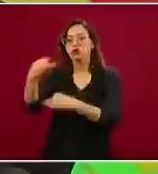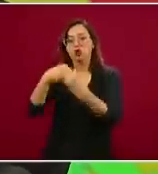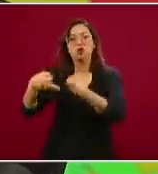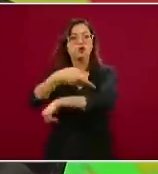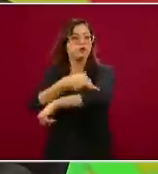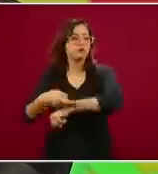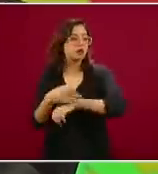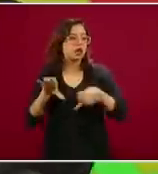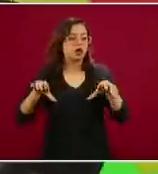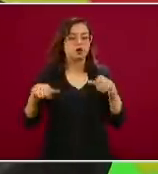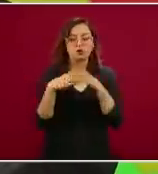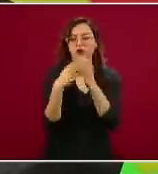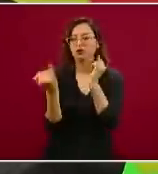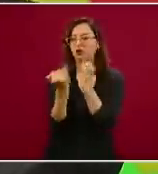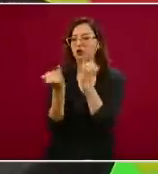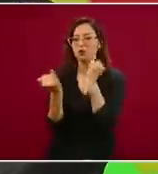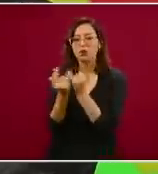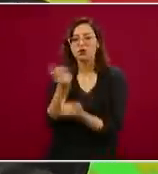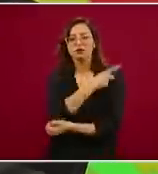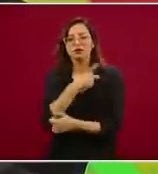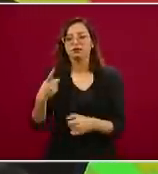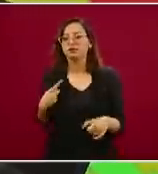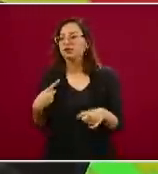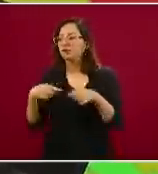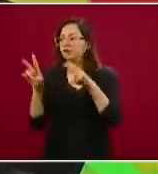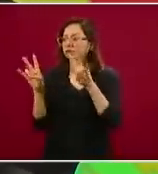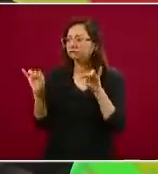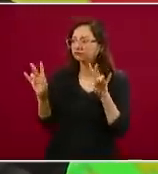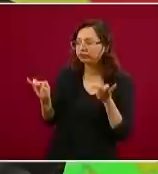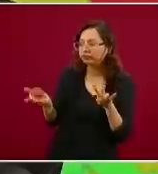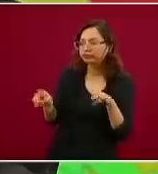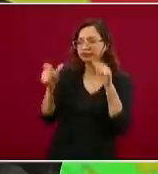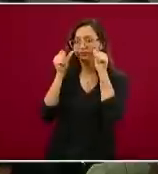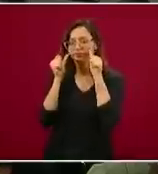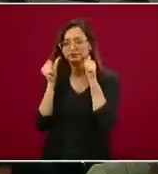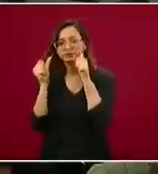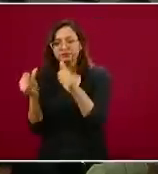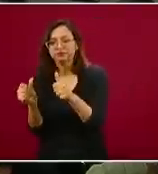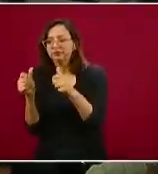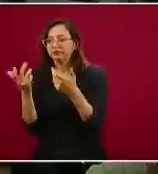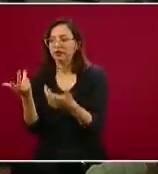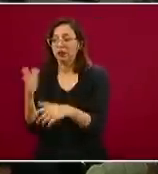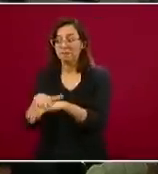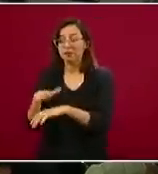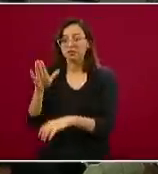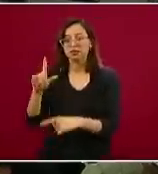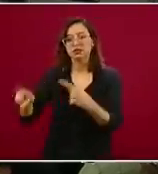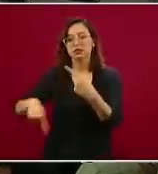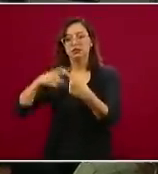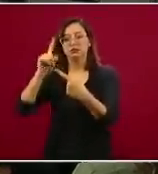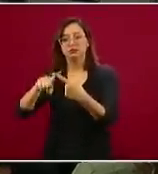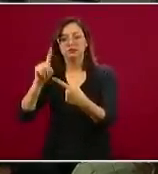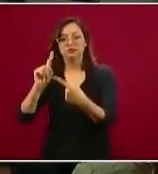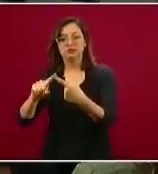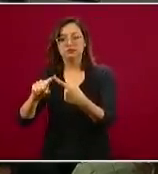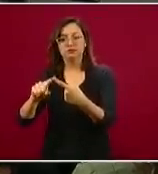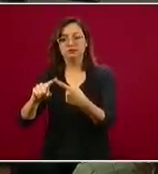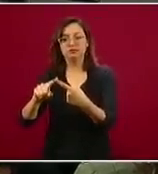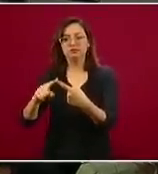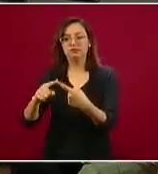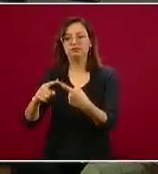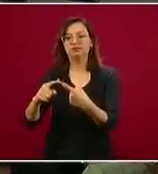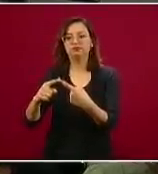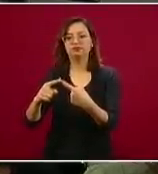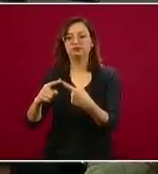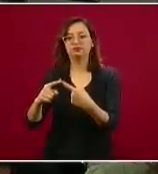en las comunidades, estar atentos de atender a esas personas. En primer lugar son las personas mayores de